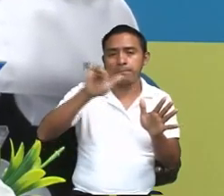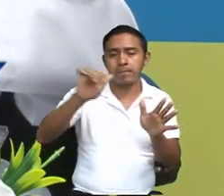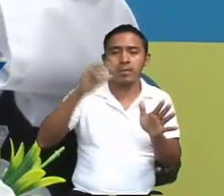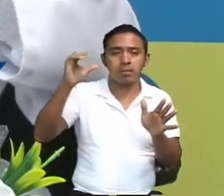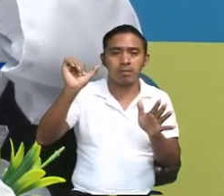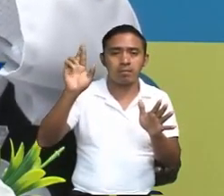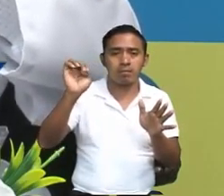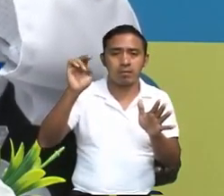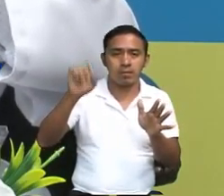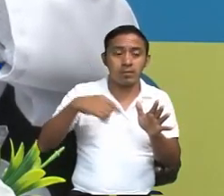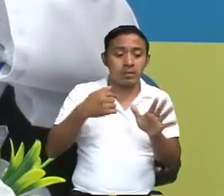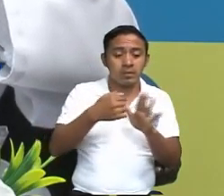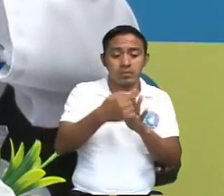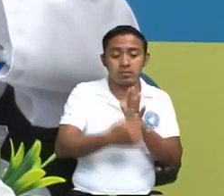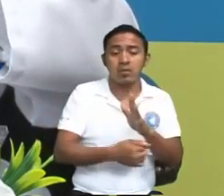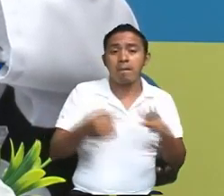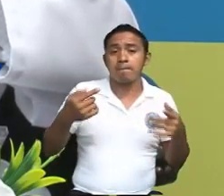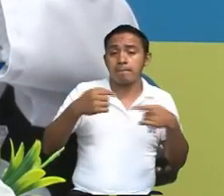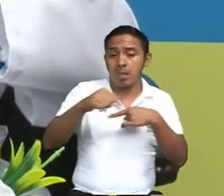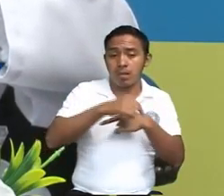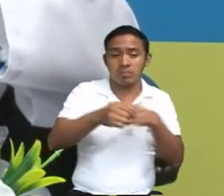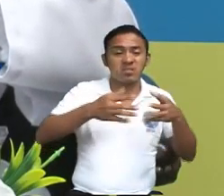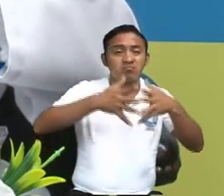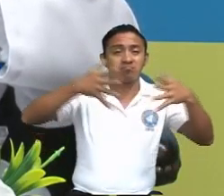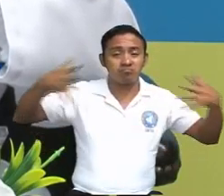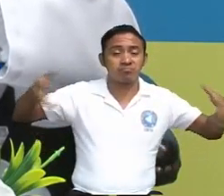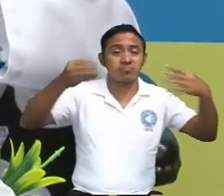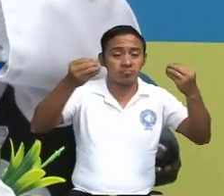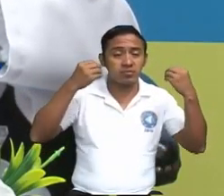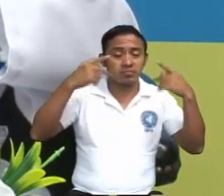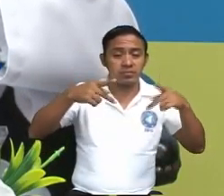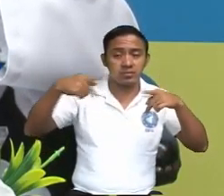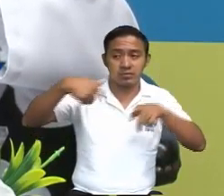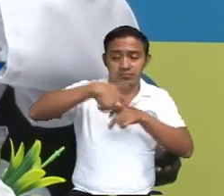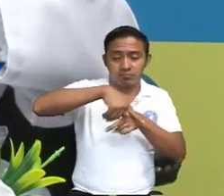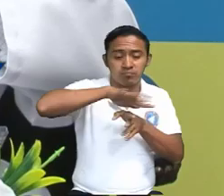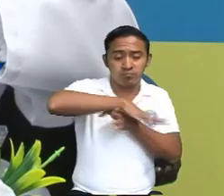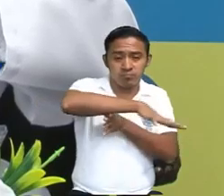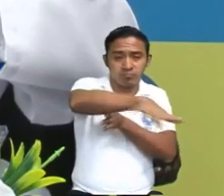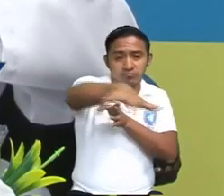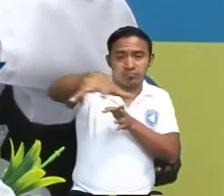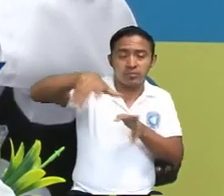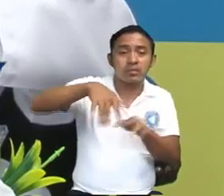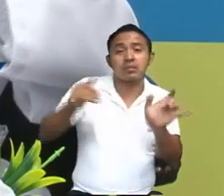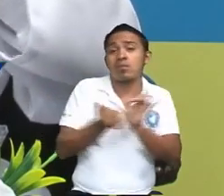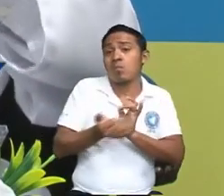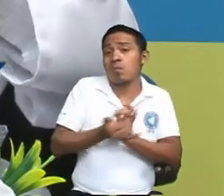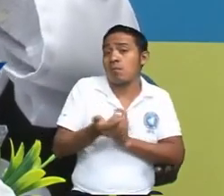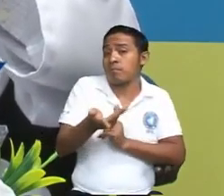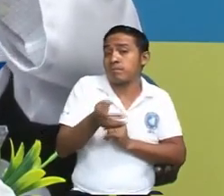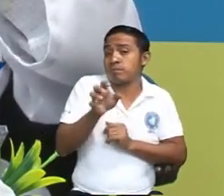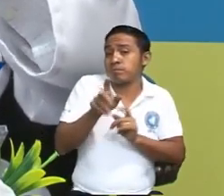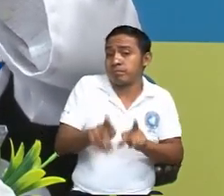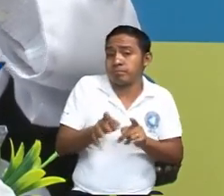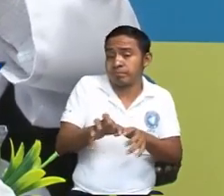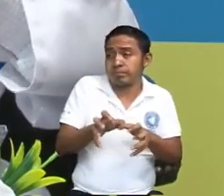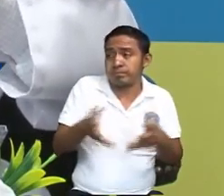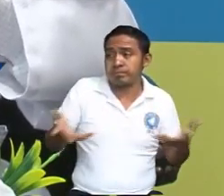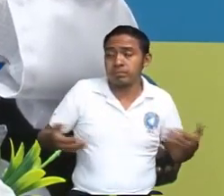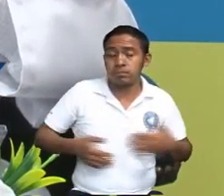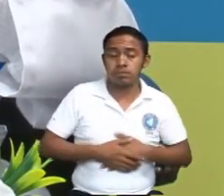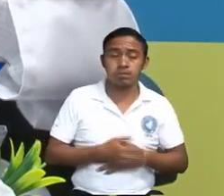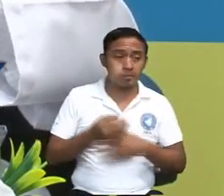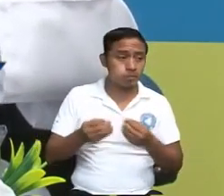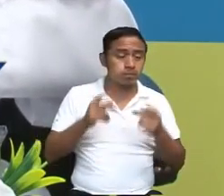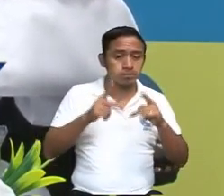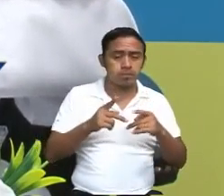que son municipios que tienen una gran población rural, y también rural de caninos. Entonces, eso, muchas personas todavía se van